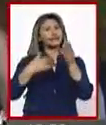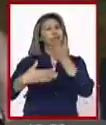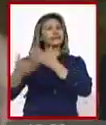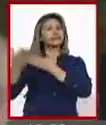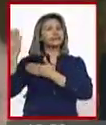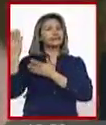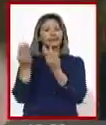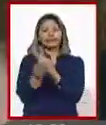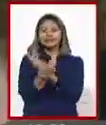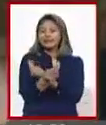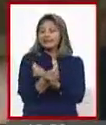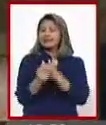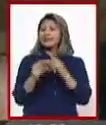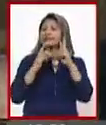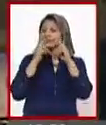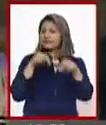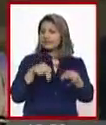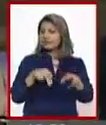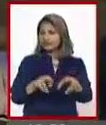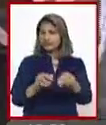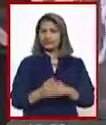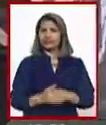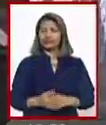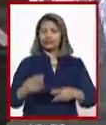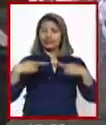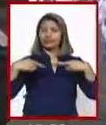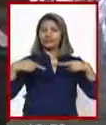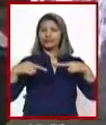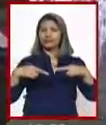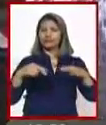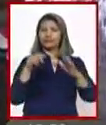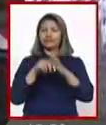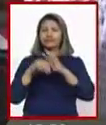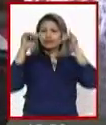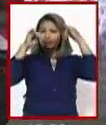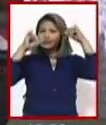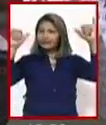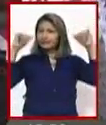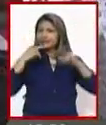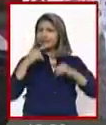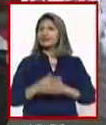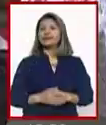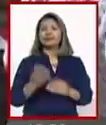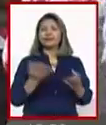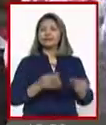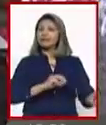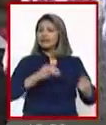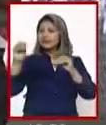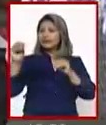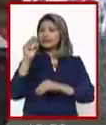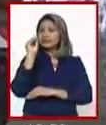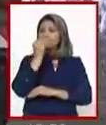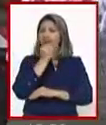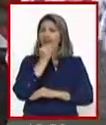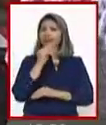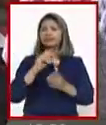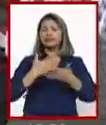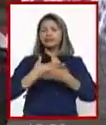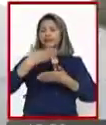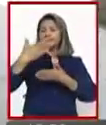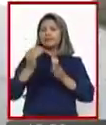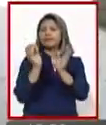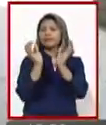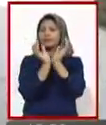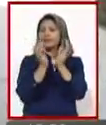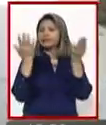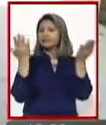cañota Arenal, era un río, la ramada era un matadero. Nos llevaron ahí, de ahí nos llevaron allá al Florida, al frente de la caja